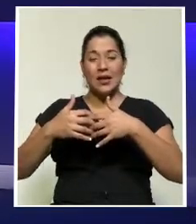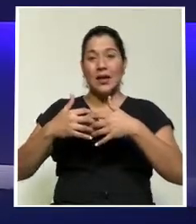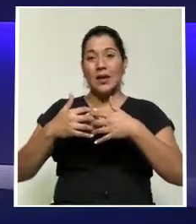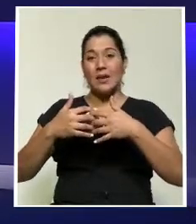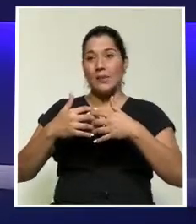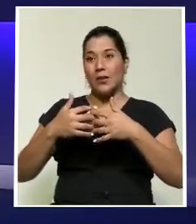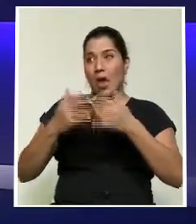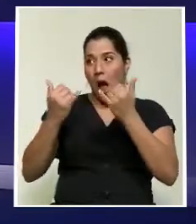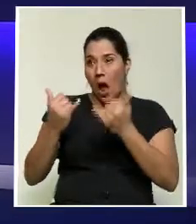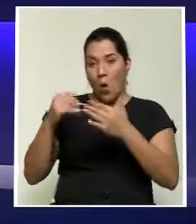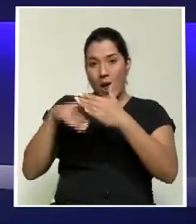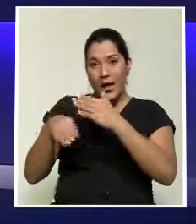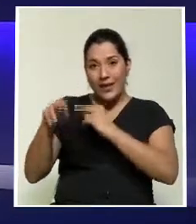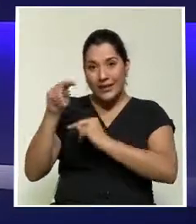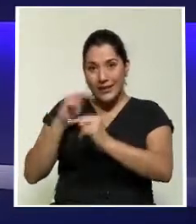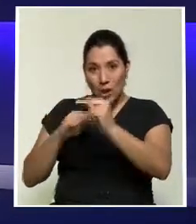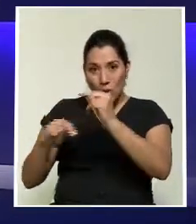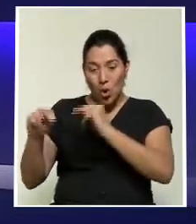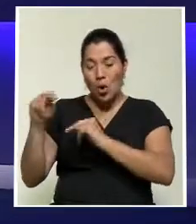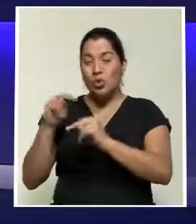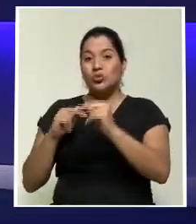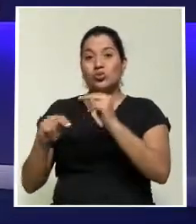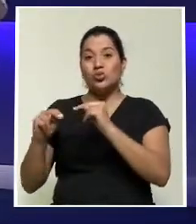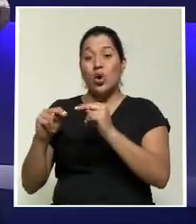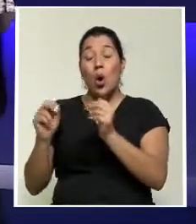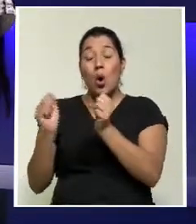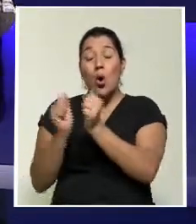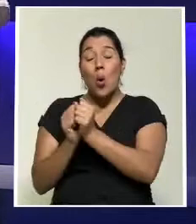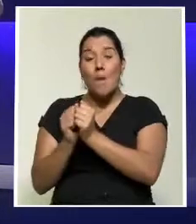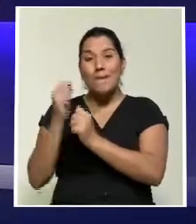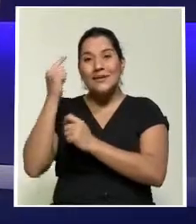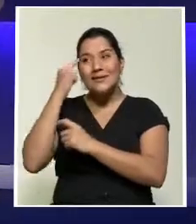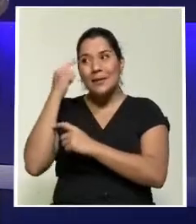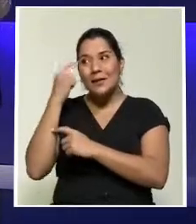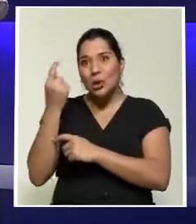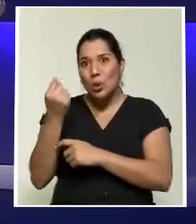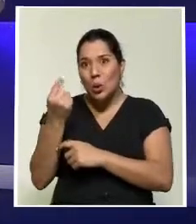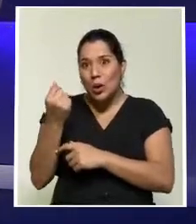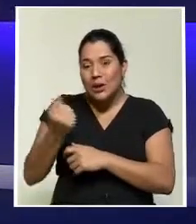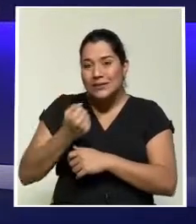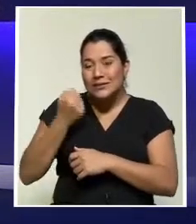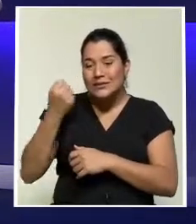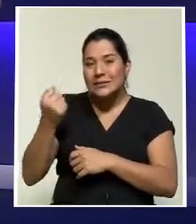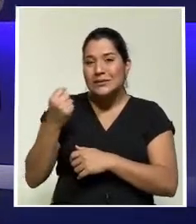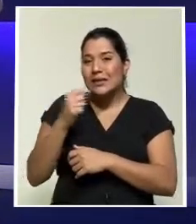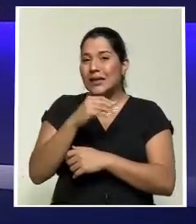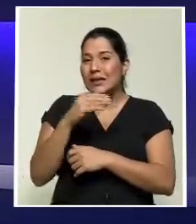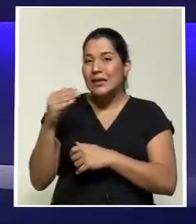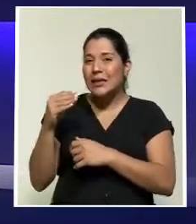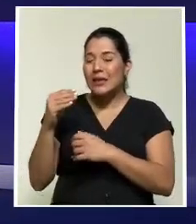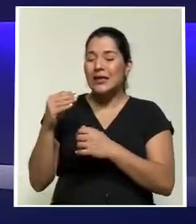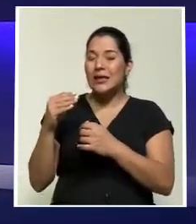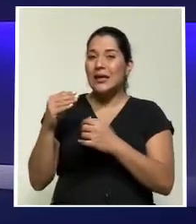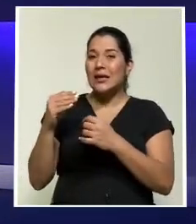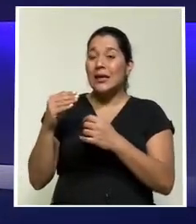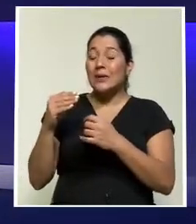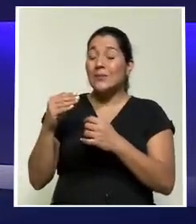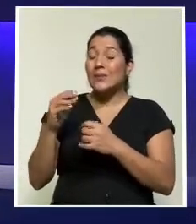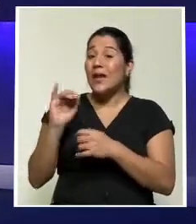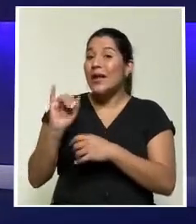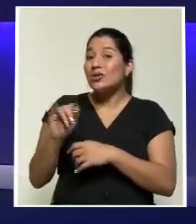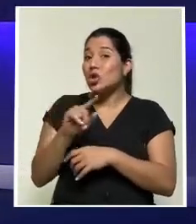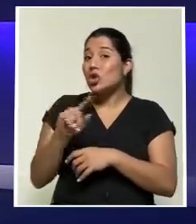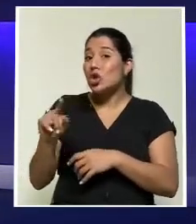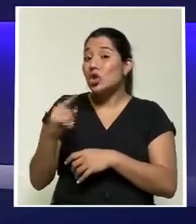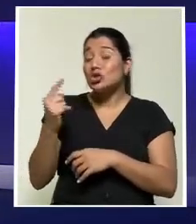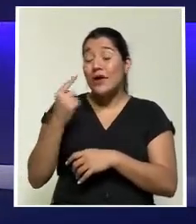capitalista, funcionando bajo una lógica capitalista y tratando de mantener algunas cosas todavía de su origen, ¿verdad? Y eso no se ve solo aquí en